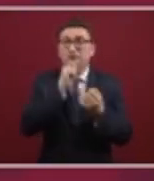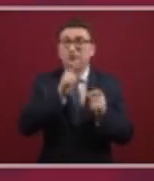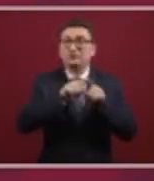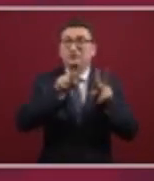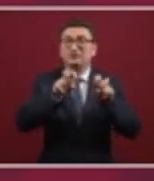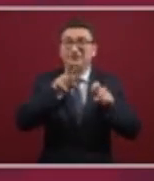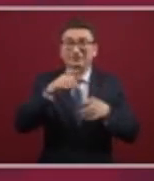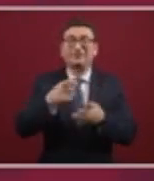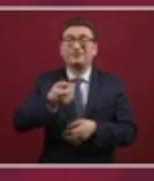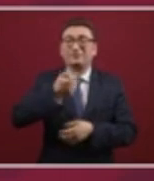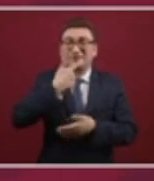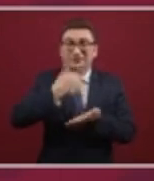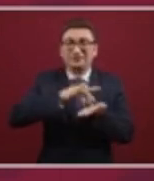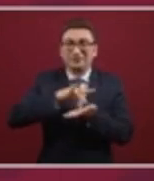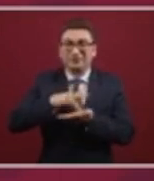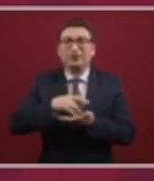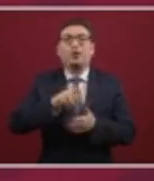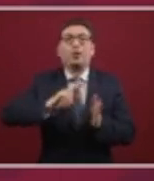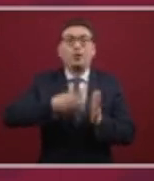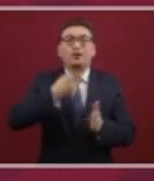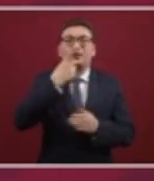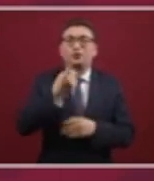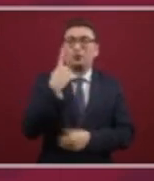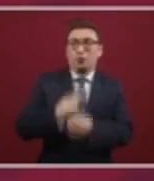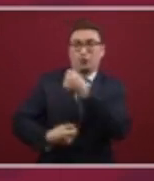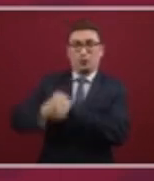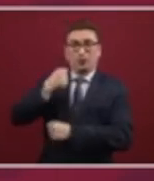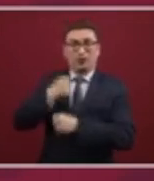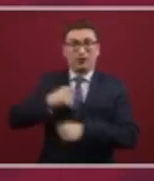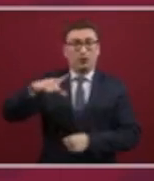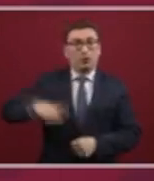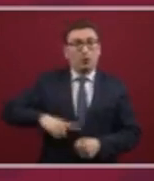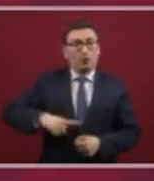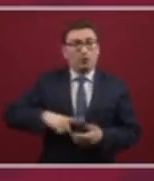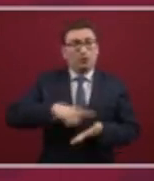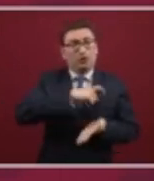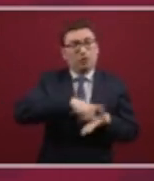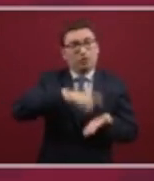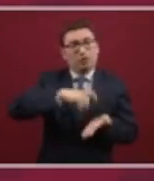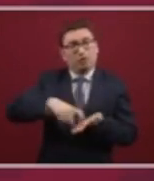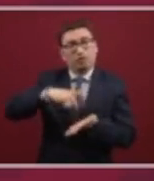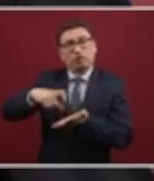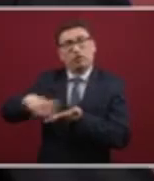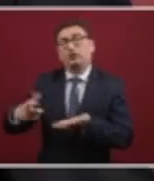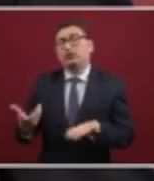repito, el año pasado compró el gobierno